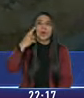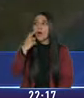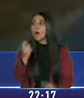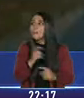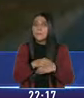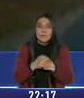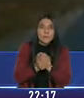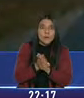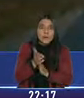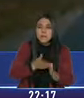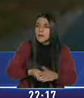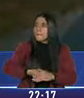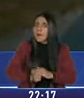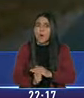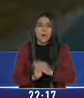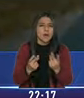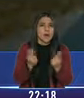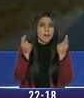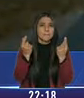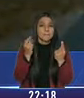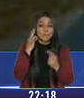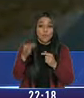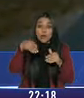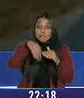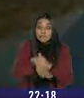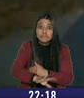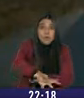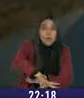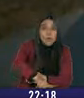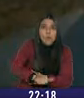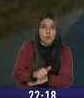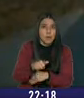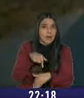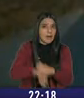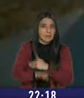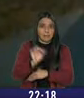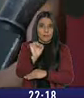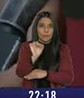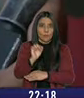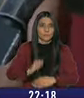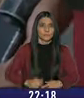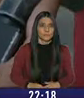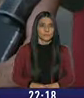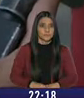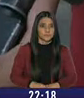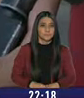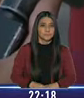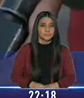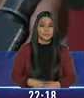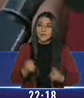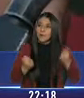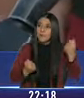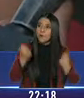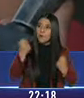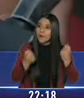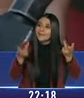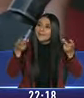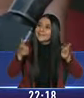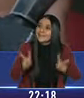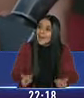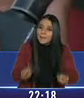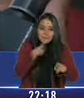aprovecha. Es cuando ella ingresa por la ventana y se sustraen lo que está a su alcance. Se llevaron hasta el volante, imagínense, en